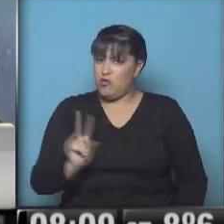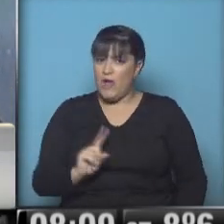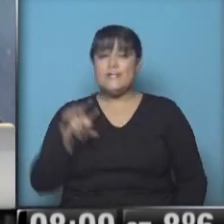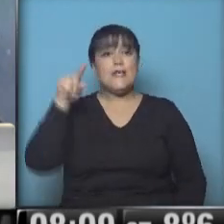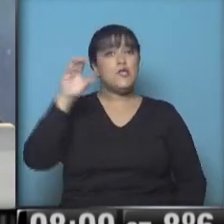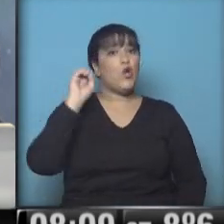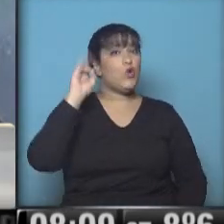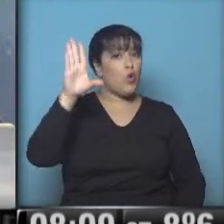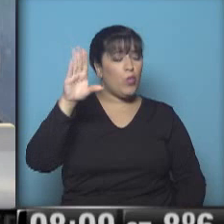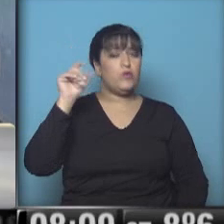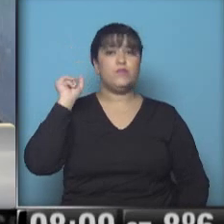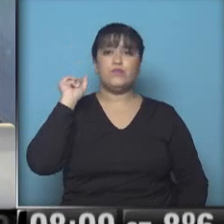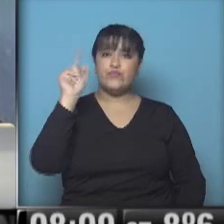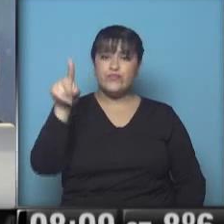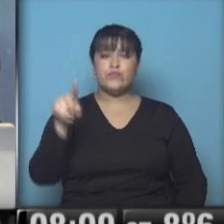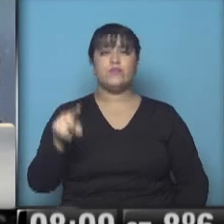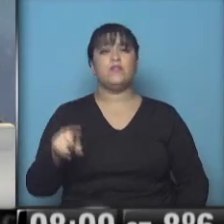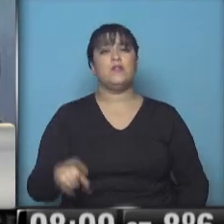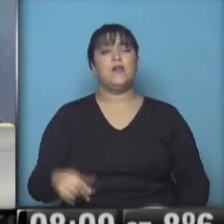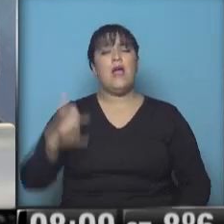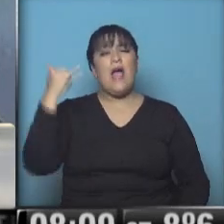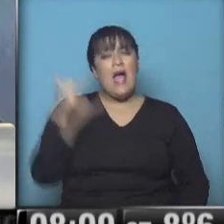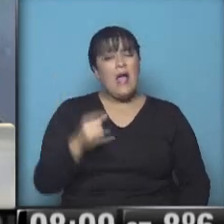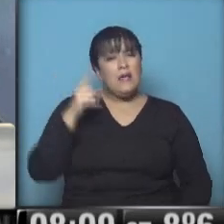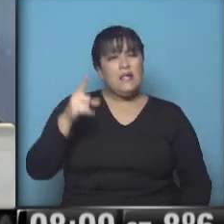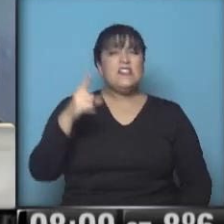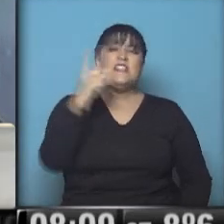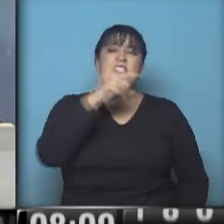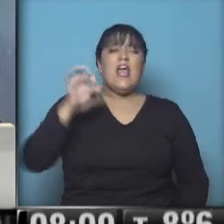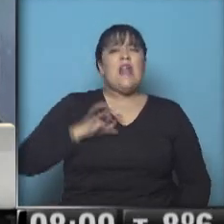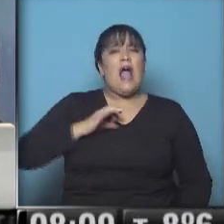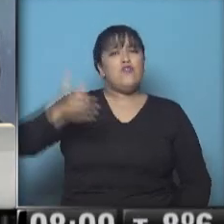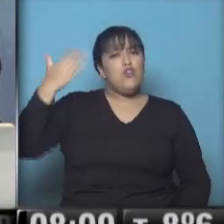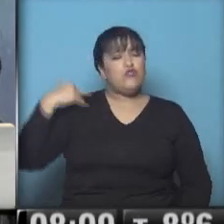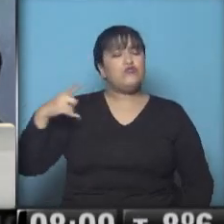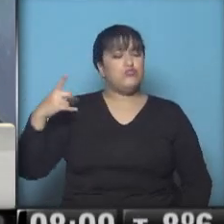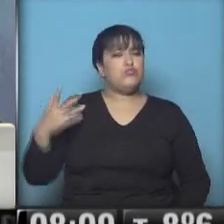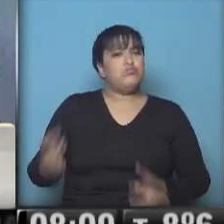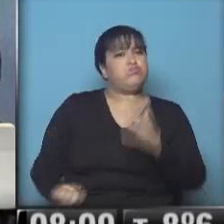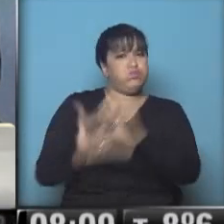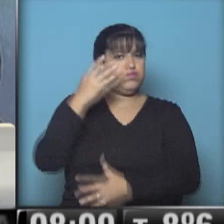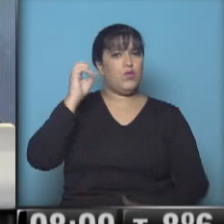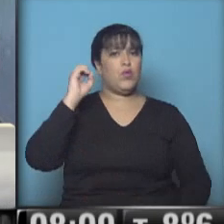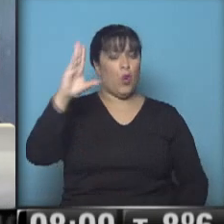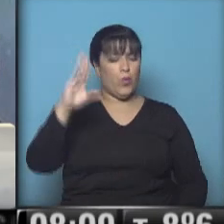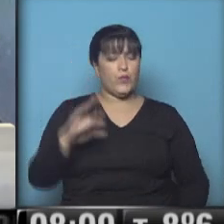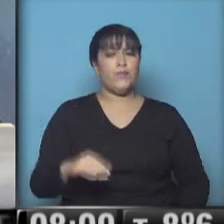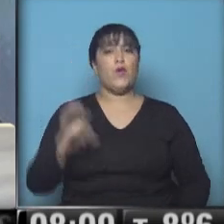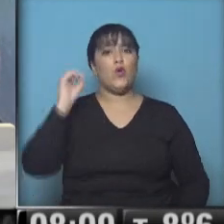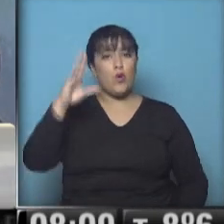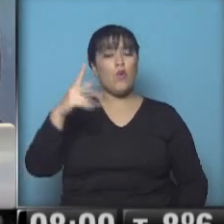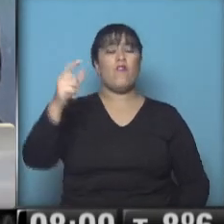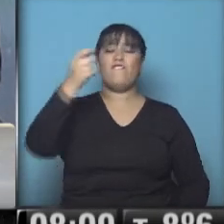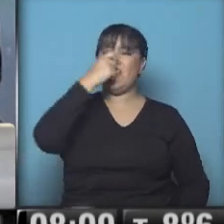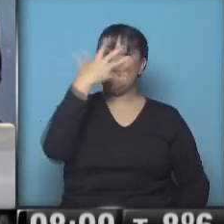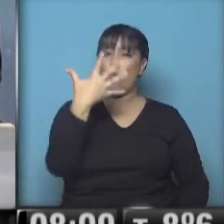institución que tiene más de 100 años de existencia Una institución que fue fundada el 24 de